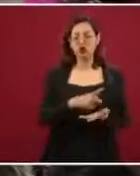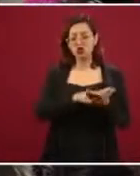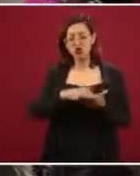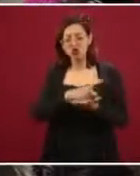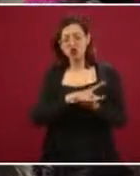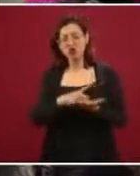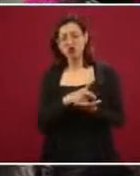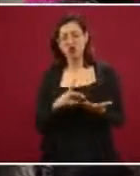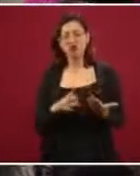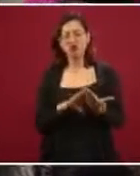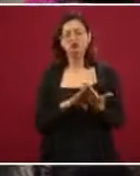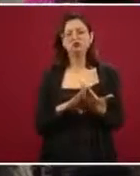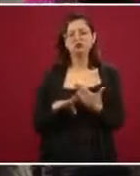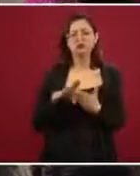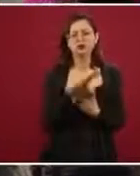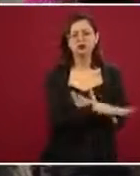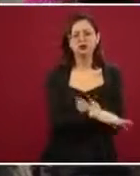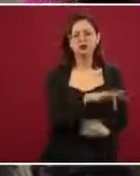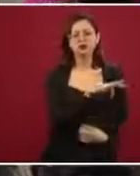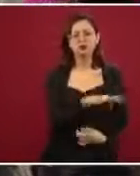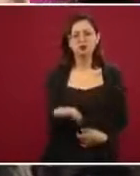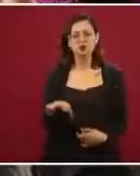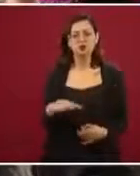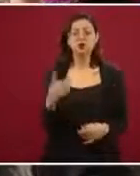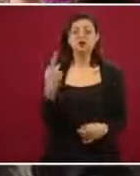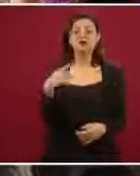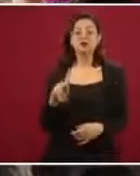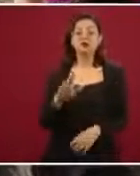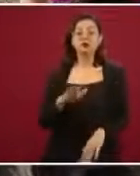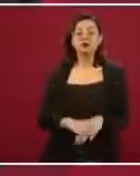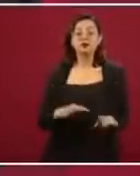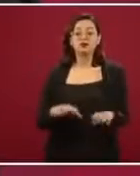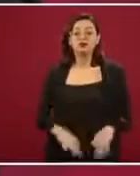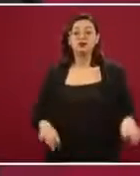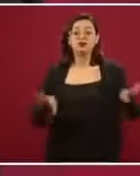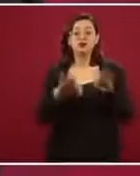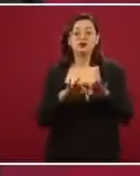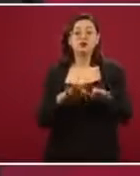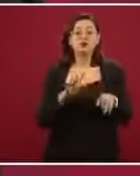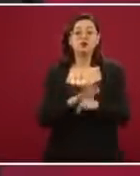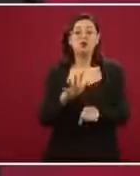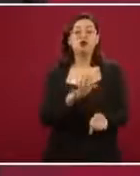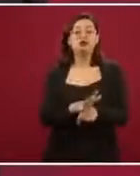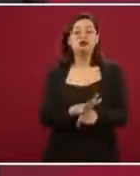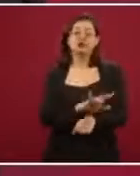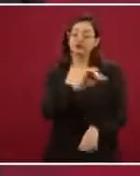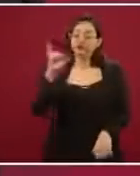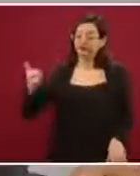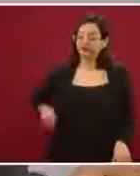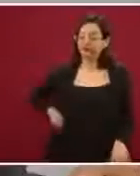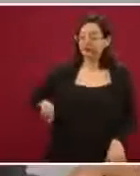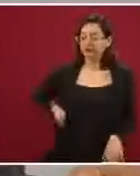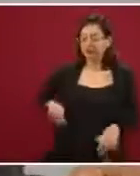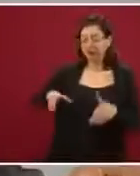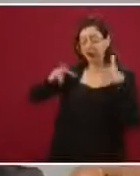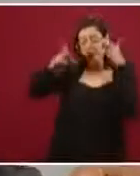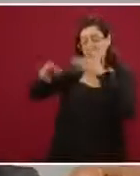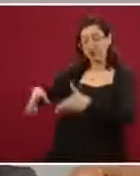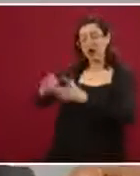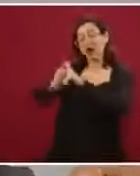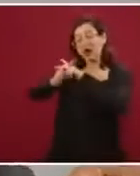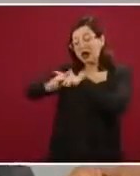drogas. Pero nos interesa mucho atender las causas. Es un enfoque también